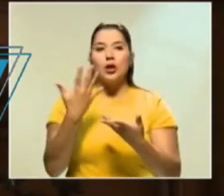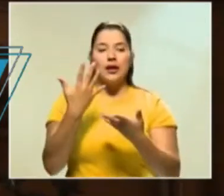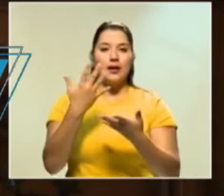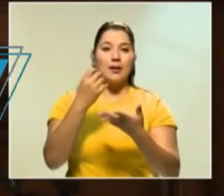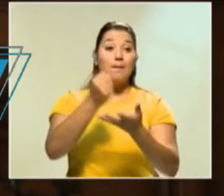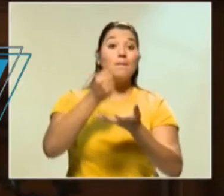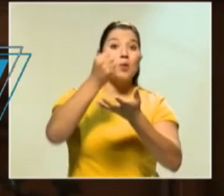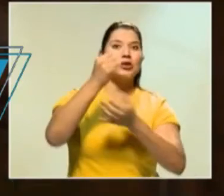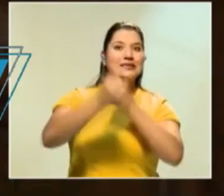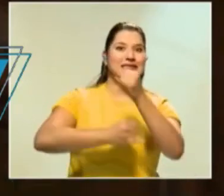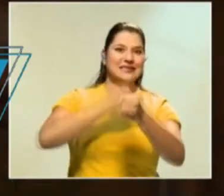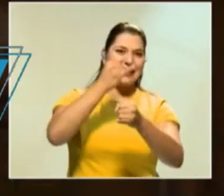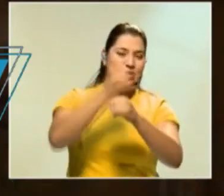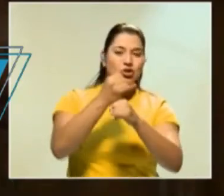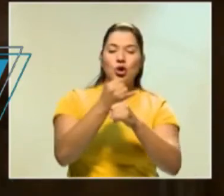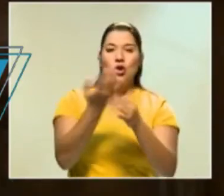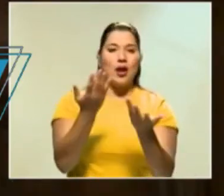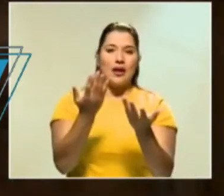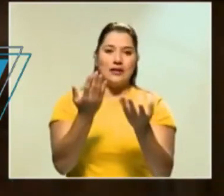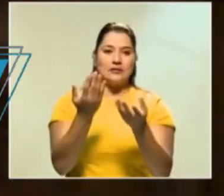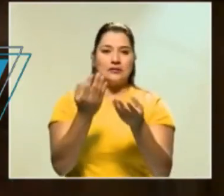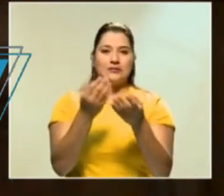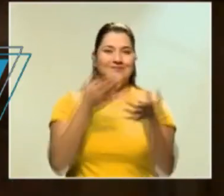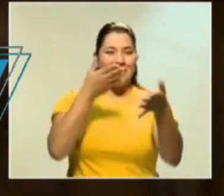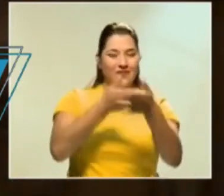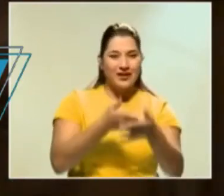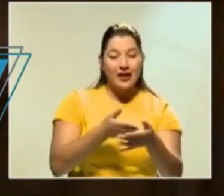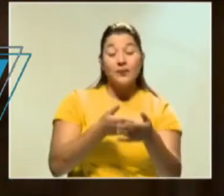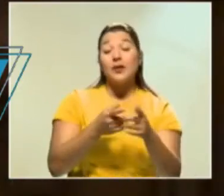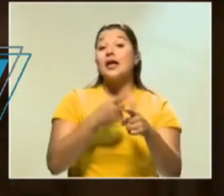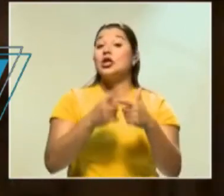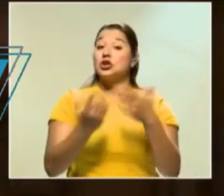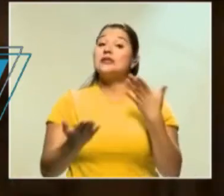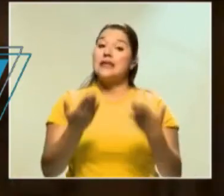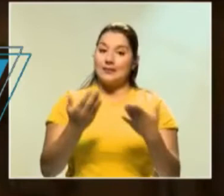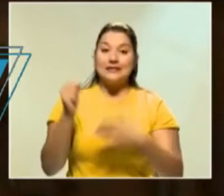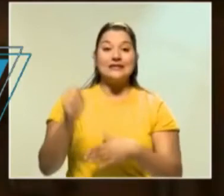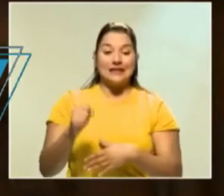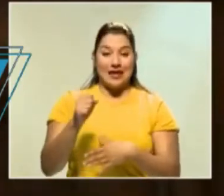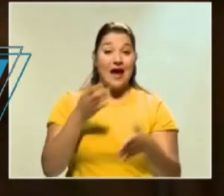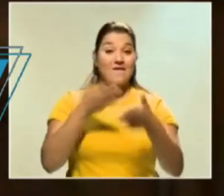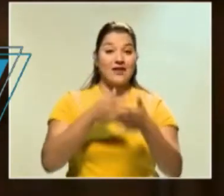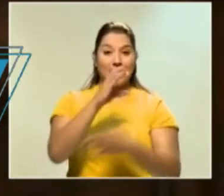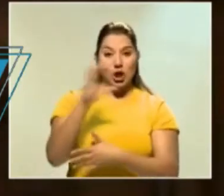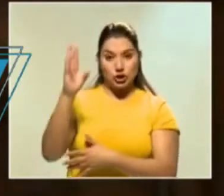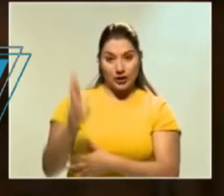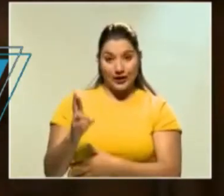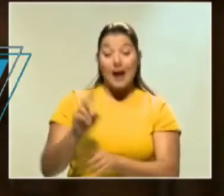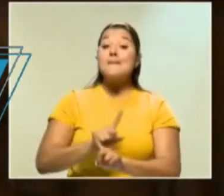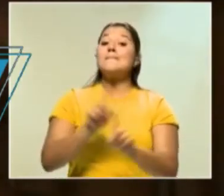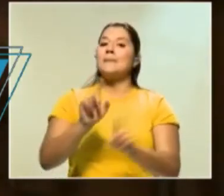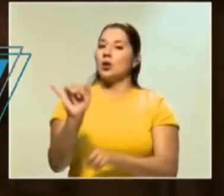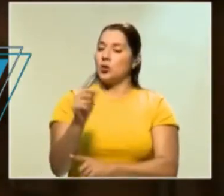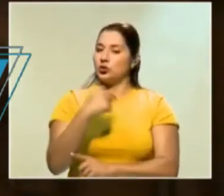divisas, sus tasas de intercambio, y puede ser que nos afecte. Pero yo de todas maneras creo